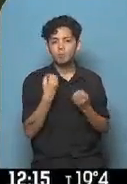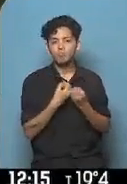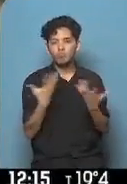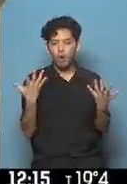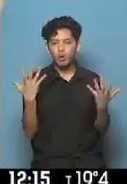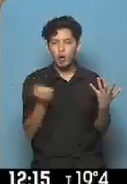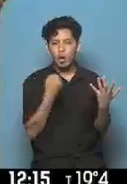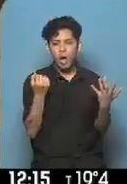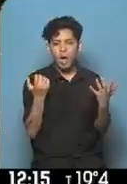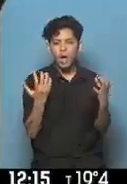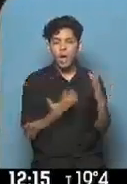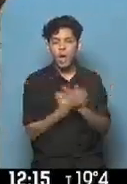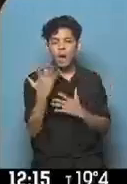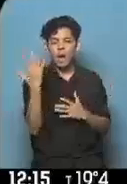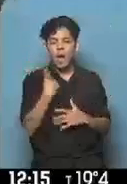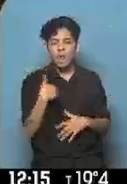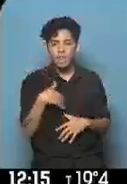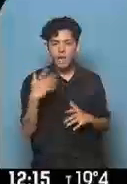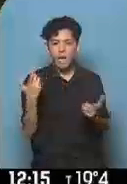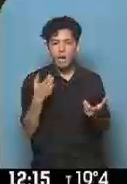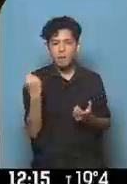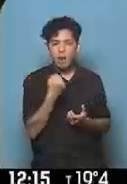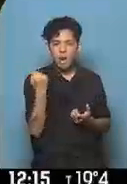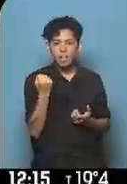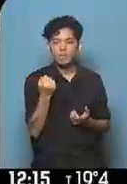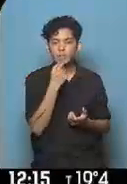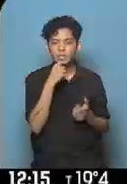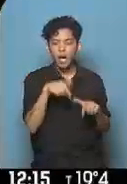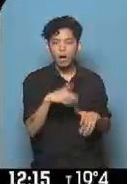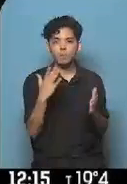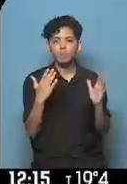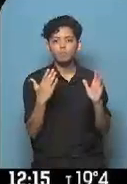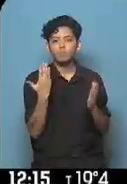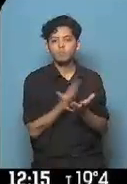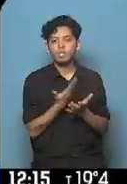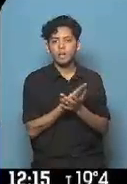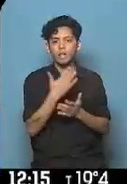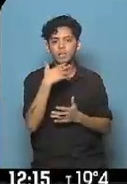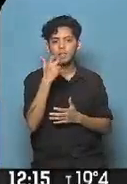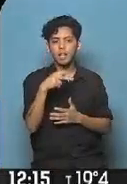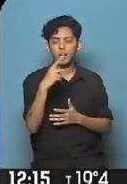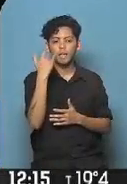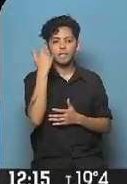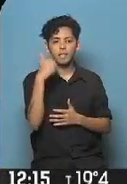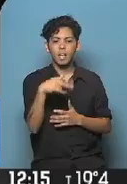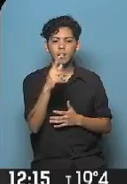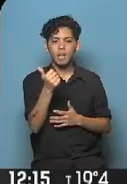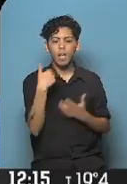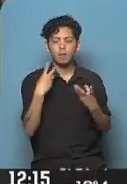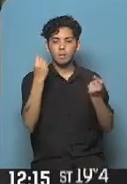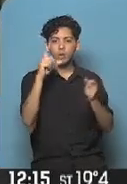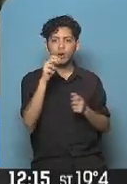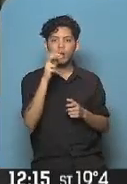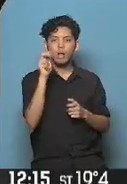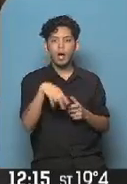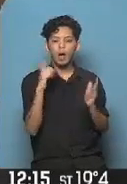importantes filmes argentinos para destacar. Aquí tenemos una propuesta para los chicos, Yanka y el espíritu del volcán. Son aventuras en el